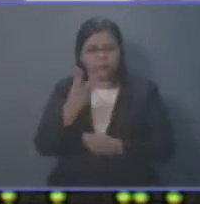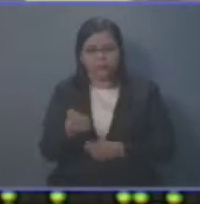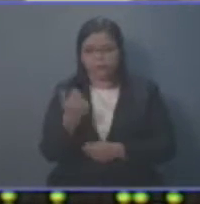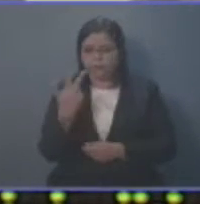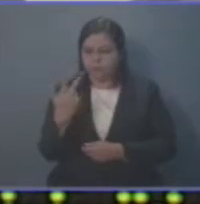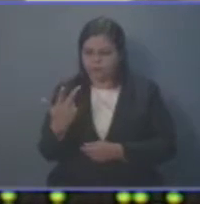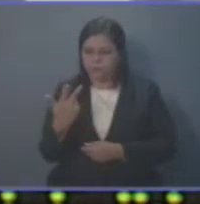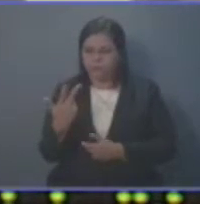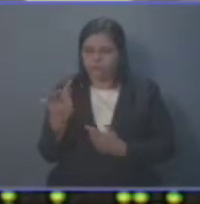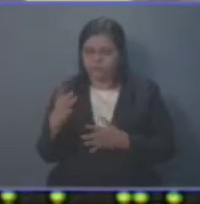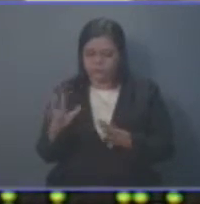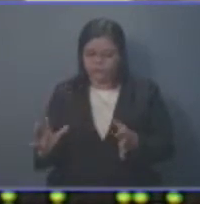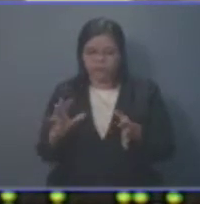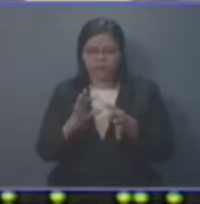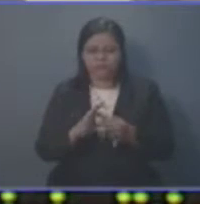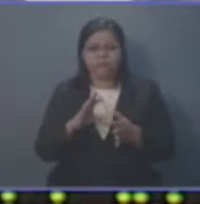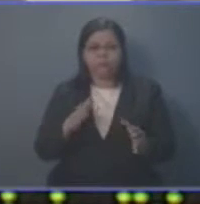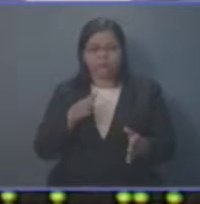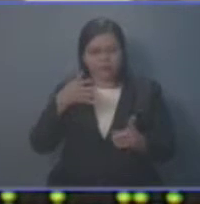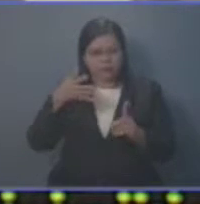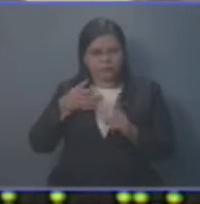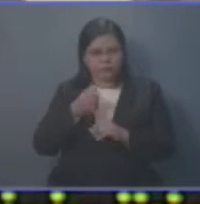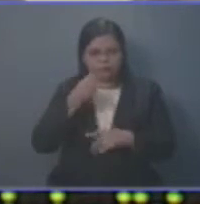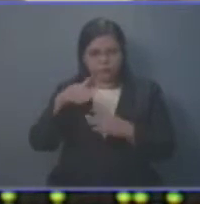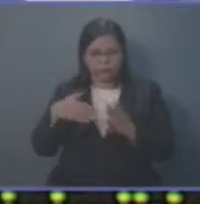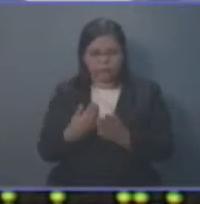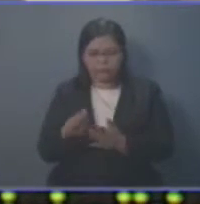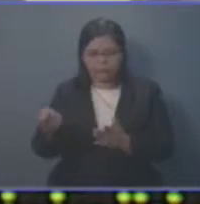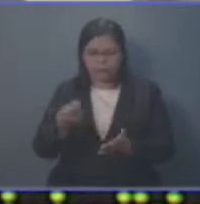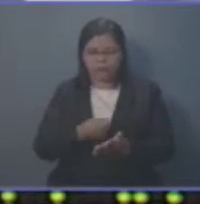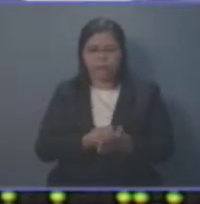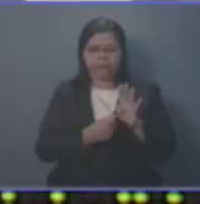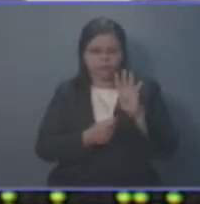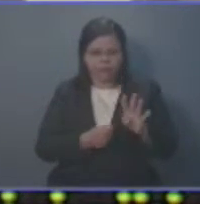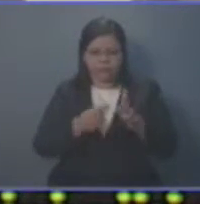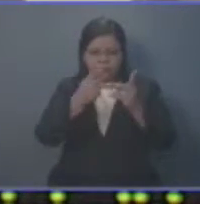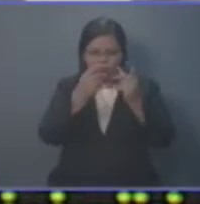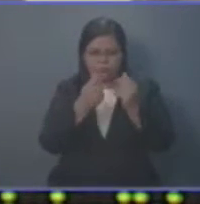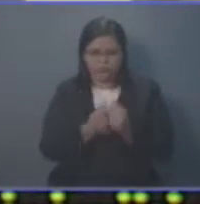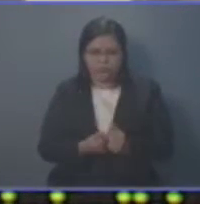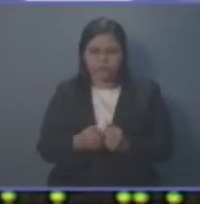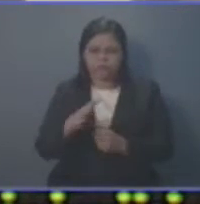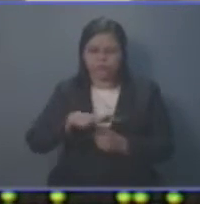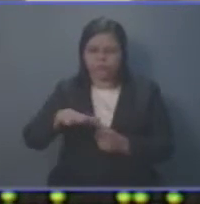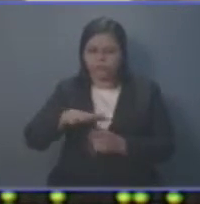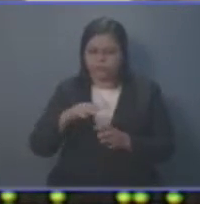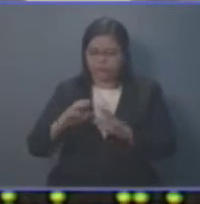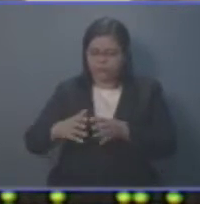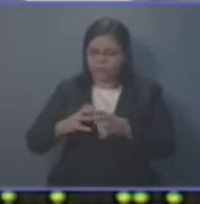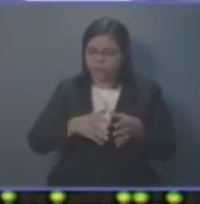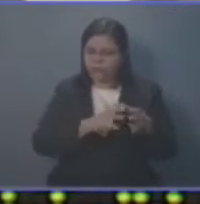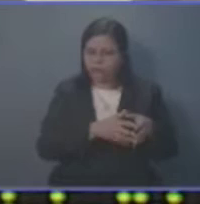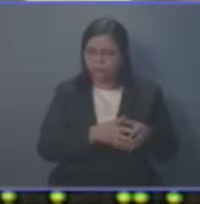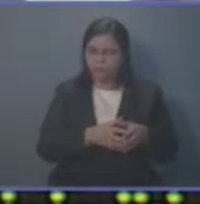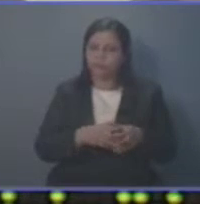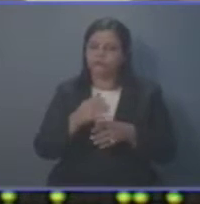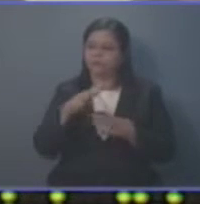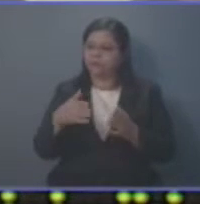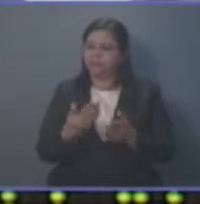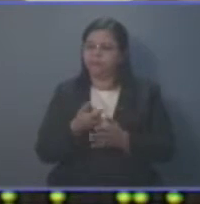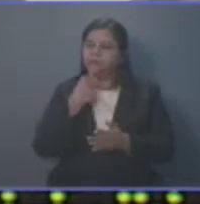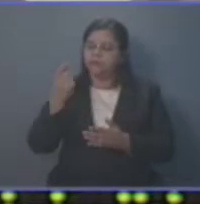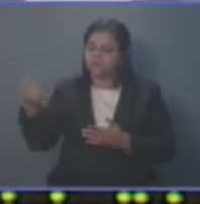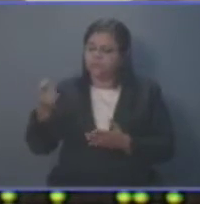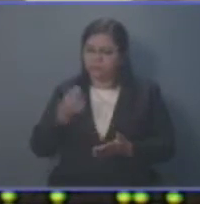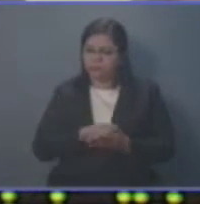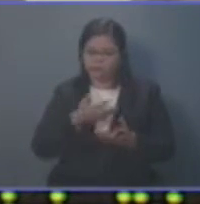3, relación propósito con recursos asignados, y 4, asignación presupuestaria por rubro de agrupación, fuente de financiamiento y